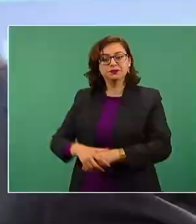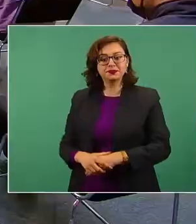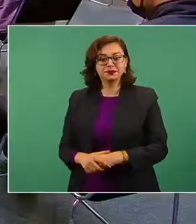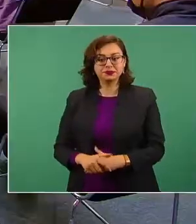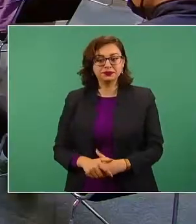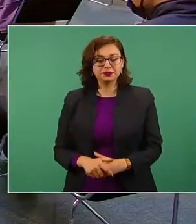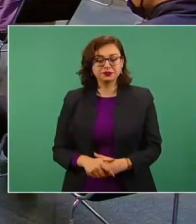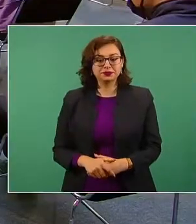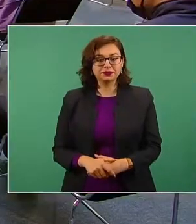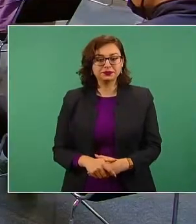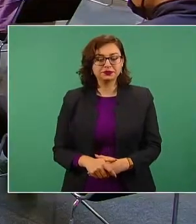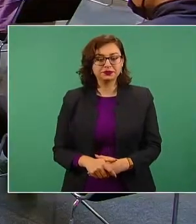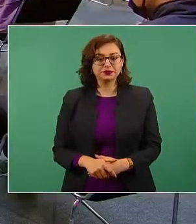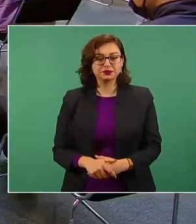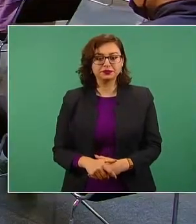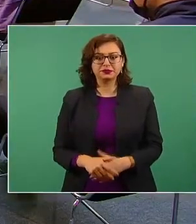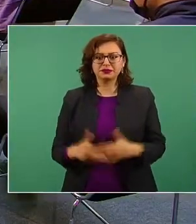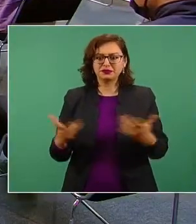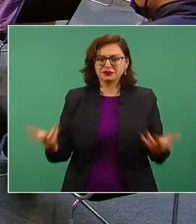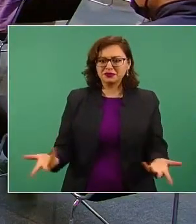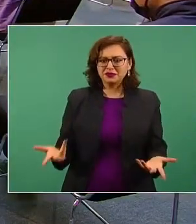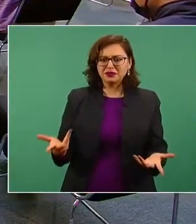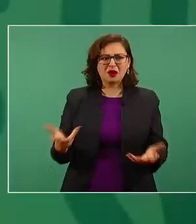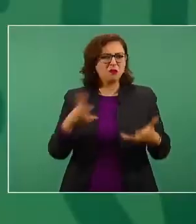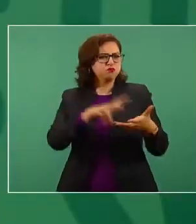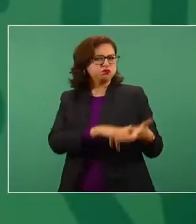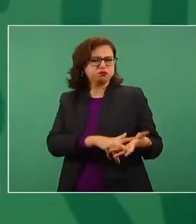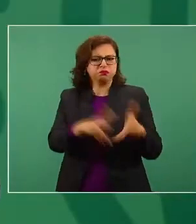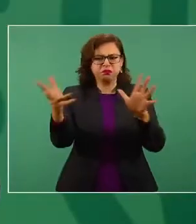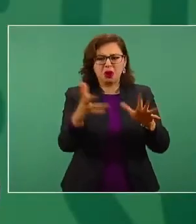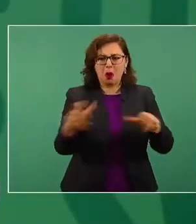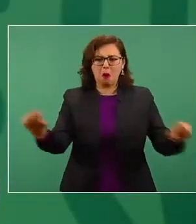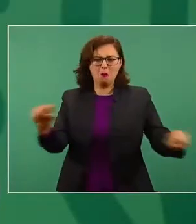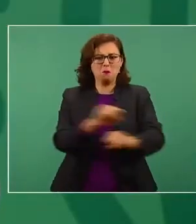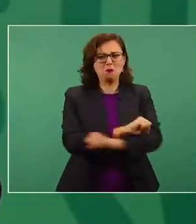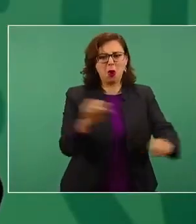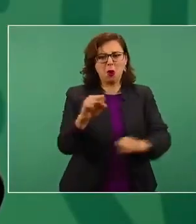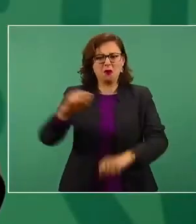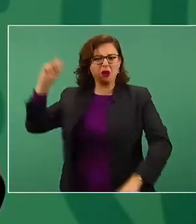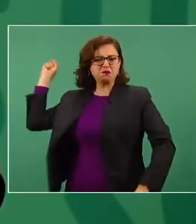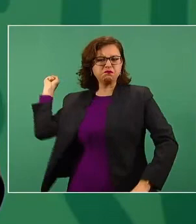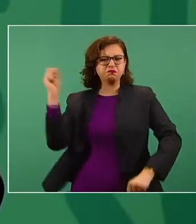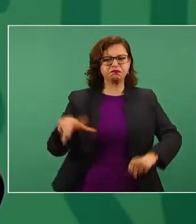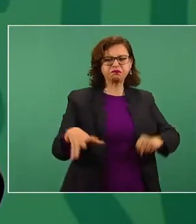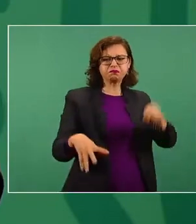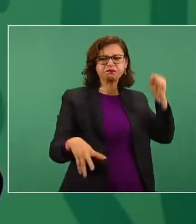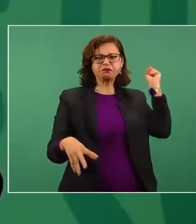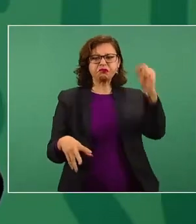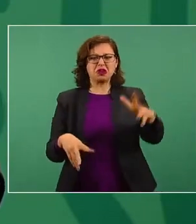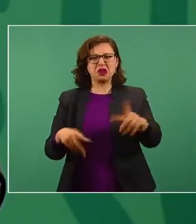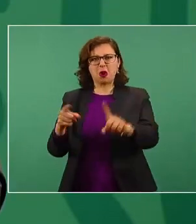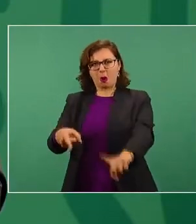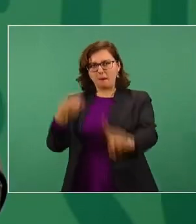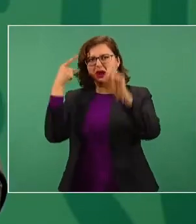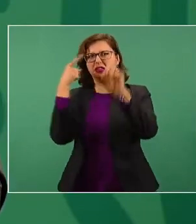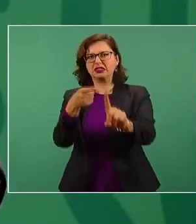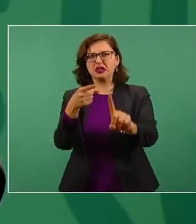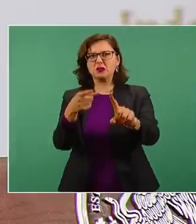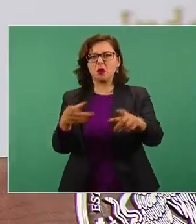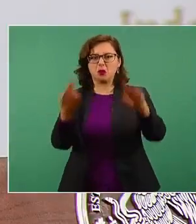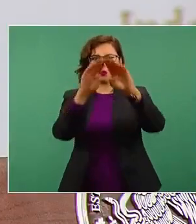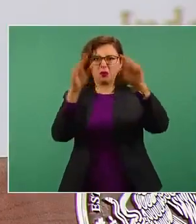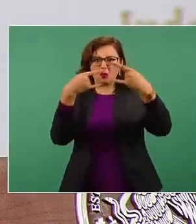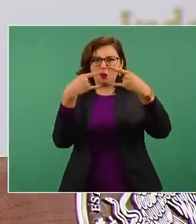Pero si hay bombas y el propósito es quemar la puerta del palacio